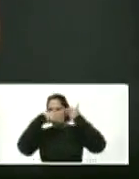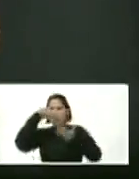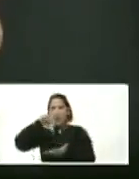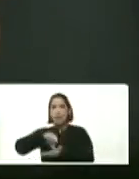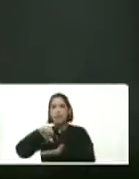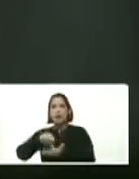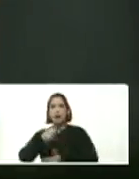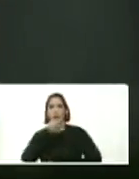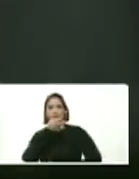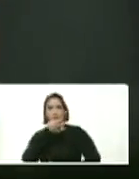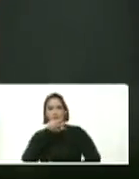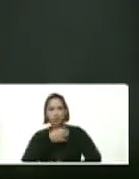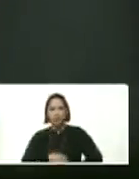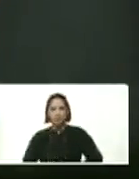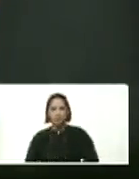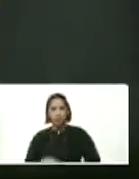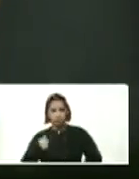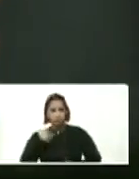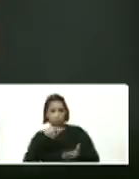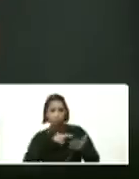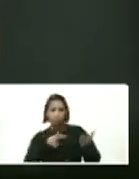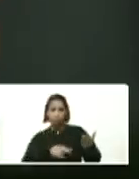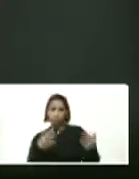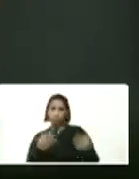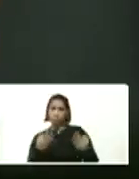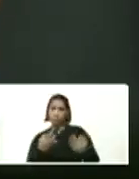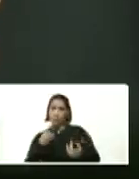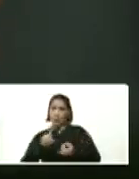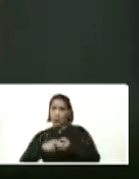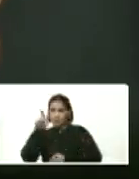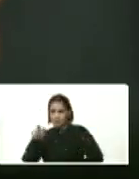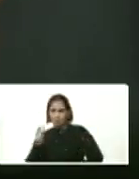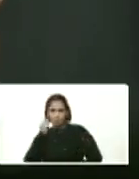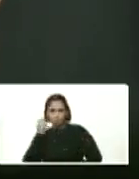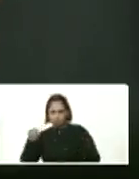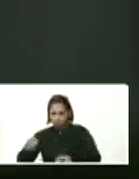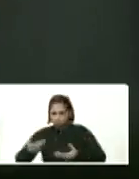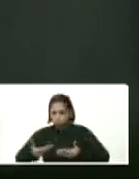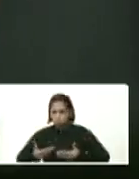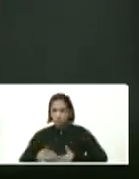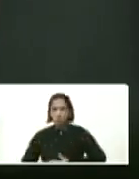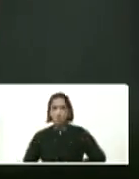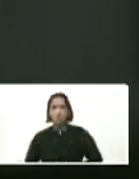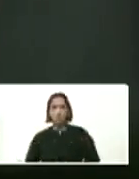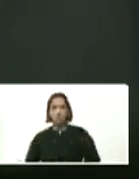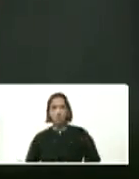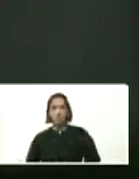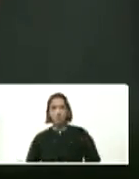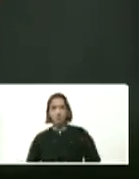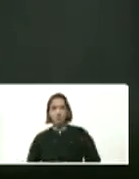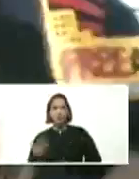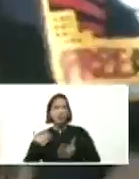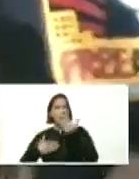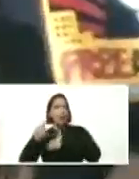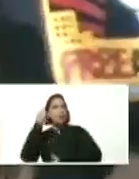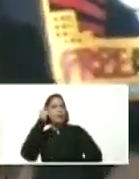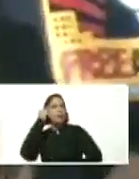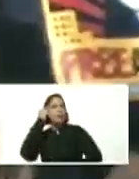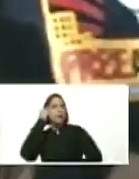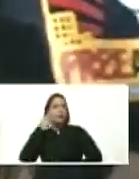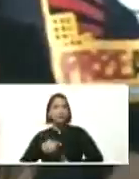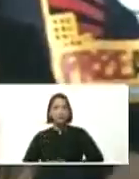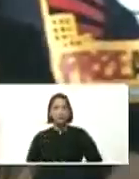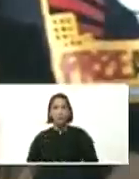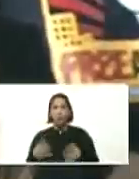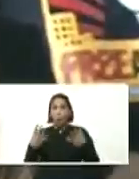De verdad lo leí. Su esposa Camila me lo hizo llegar hace unos días y